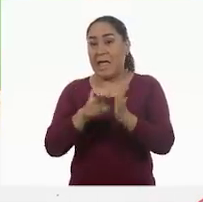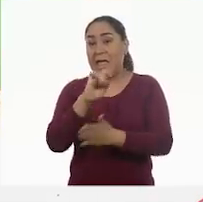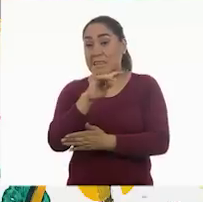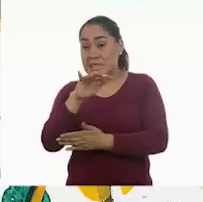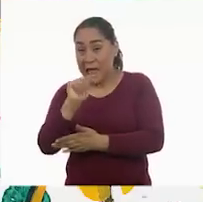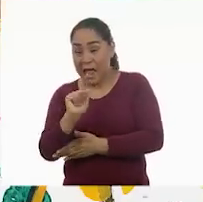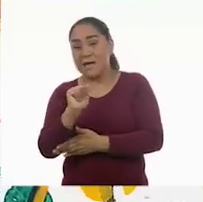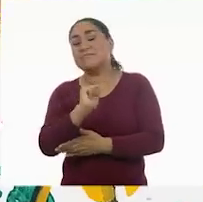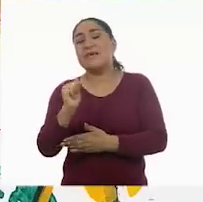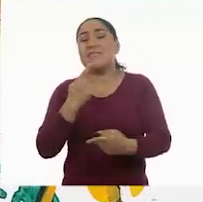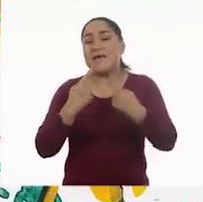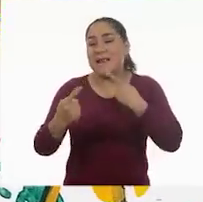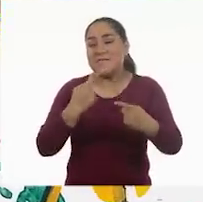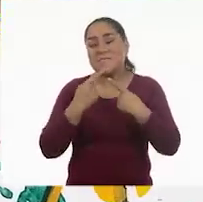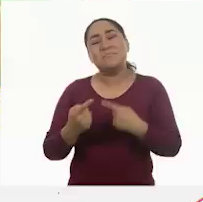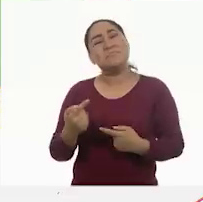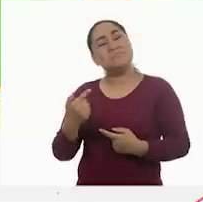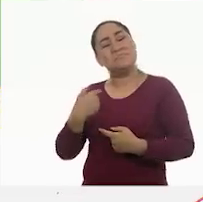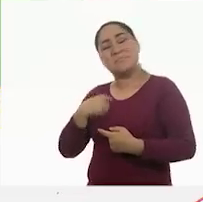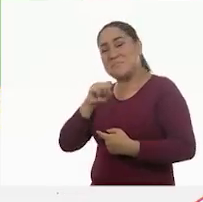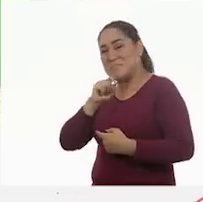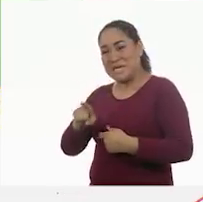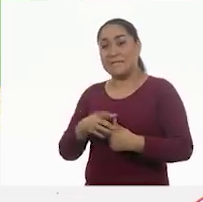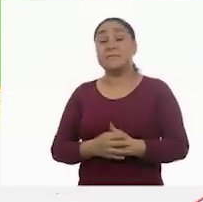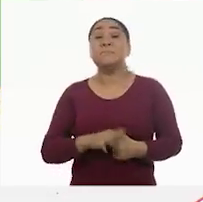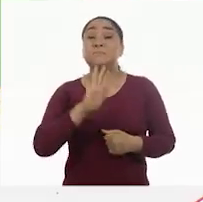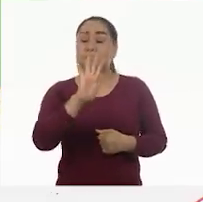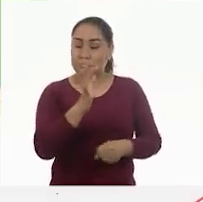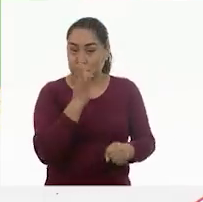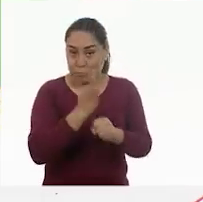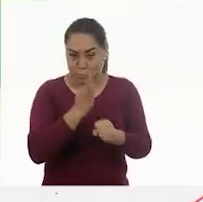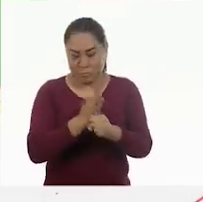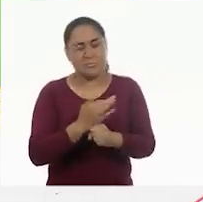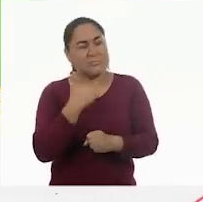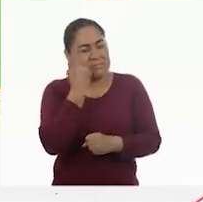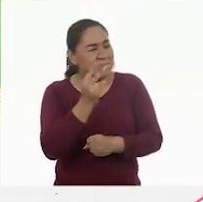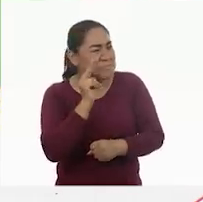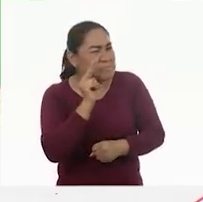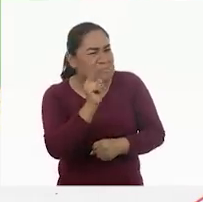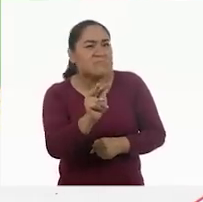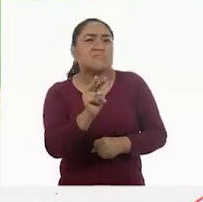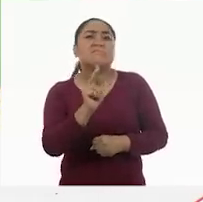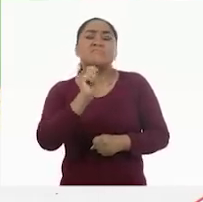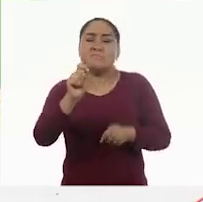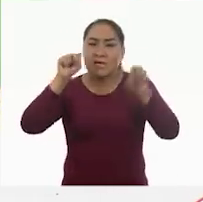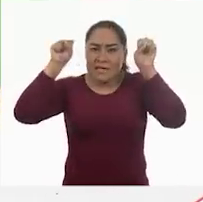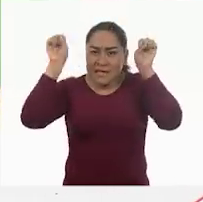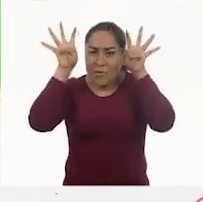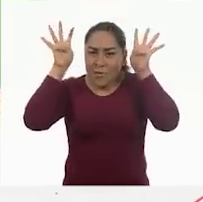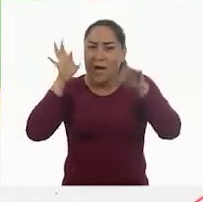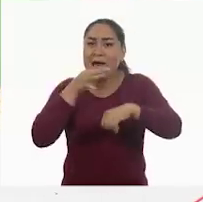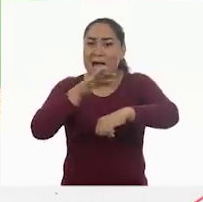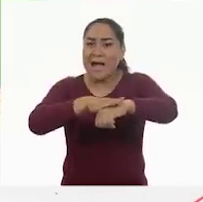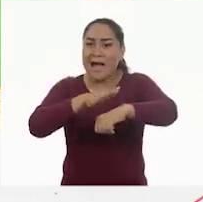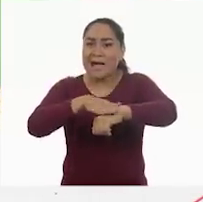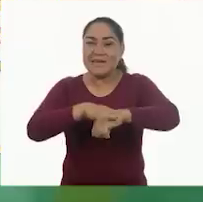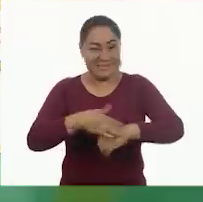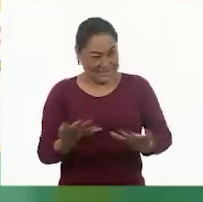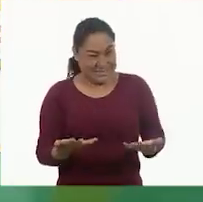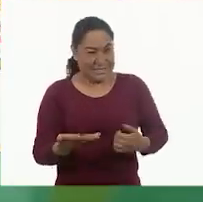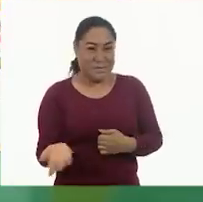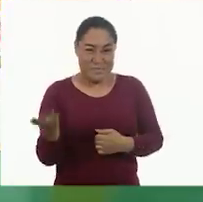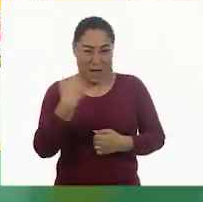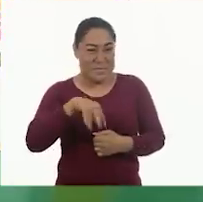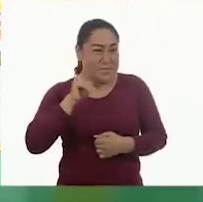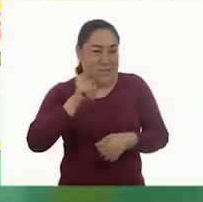yo también! Pero antes, vamos a ver qué nos tiene Ajo listo. ¡Sí! Vamos